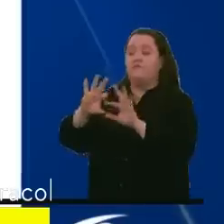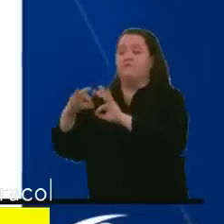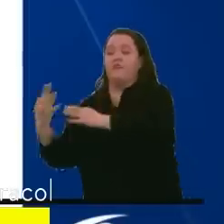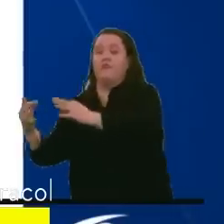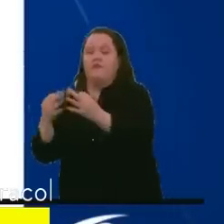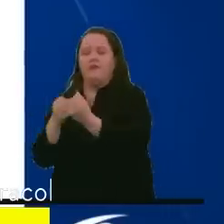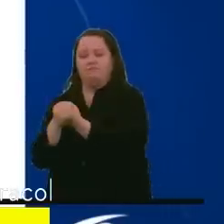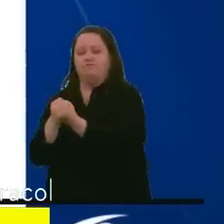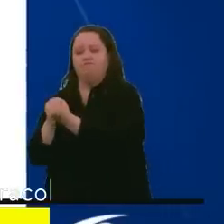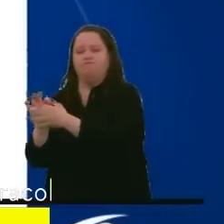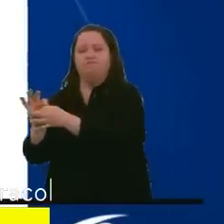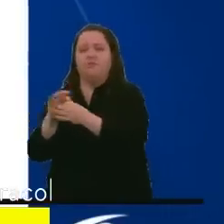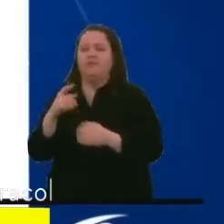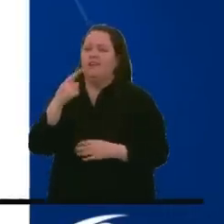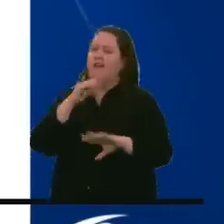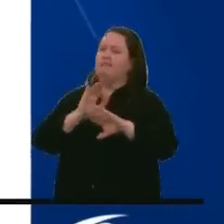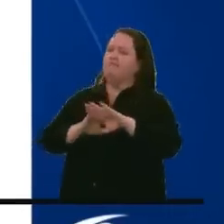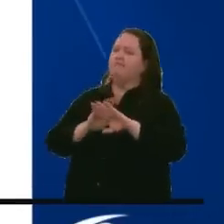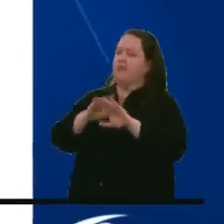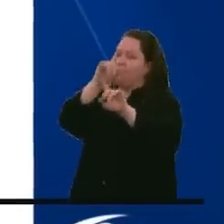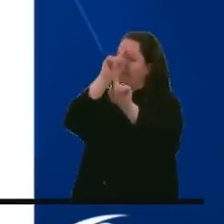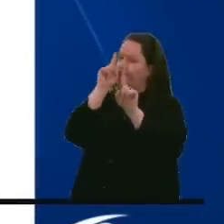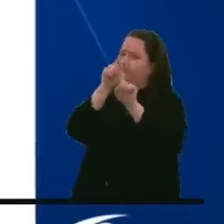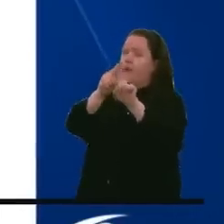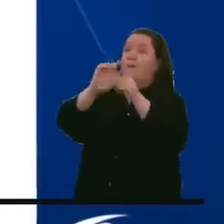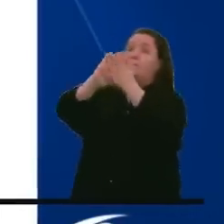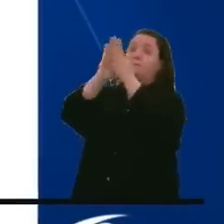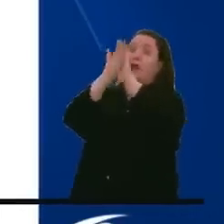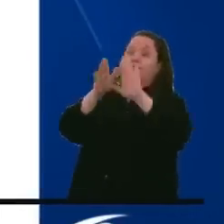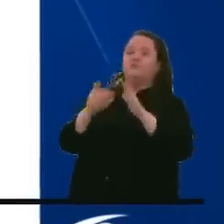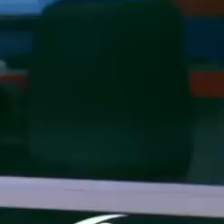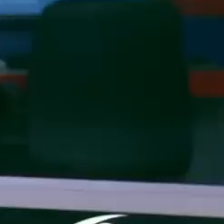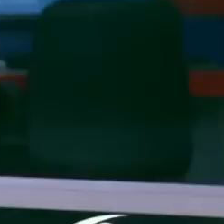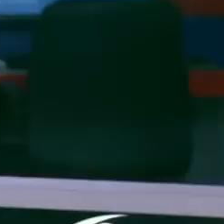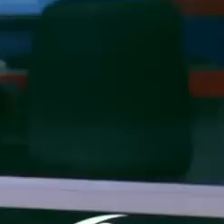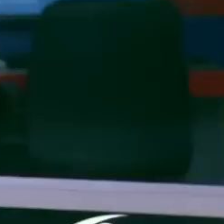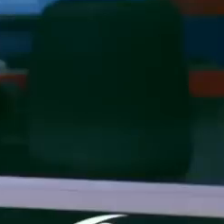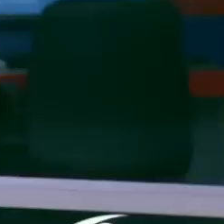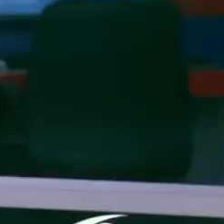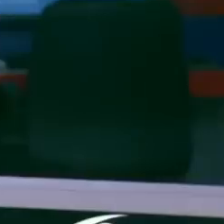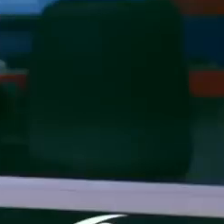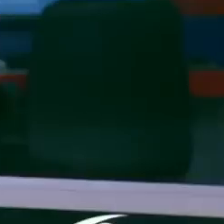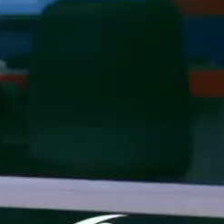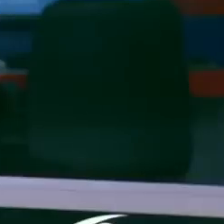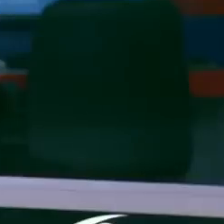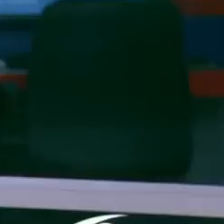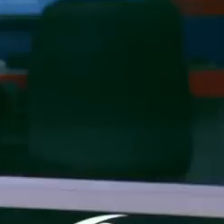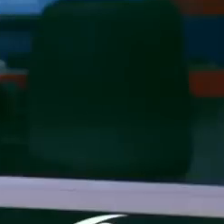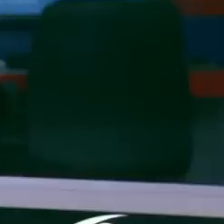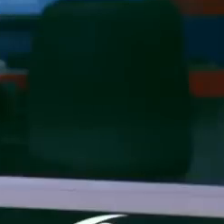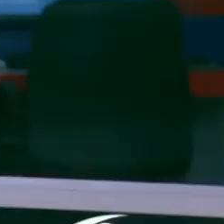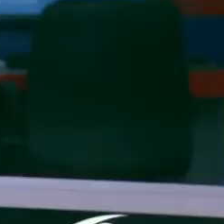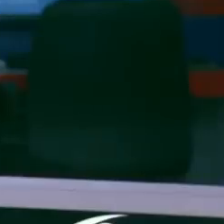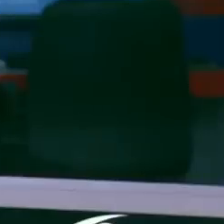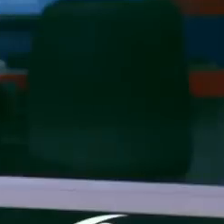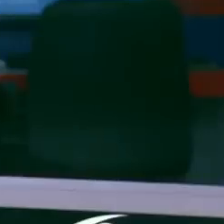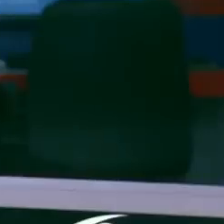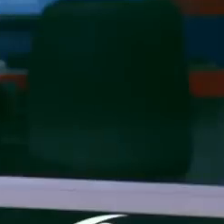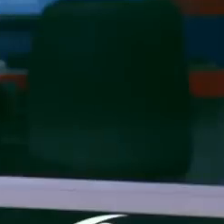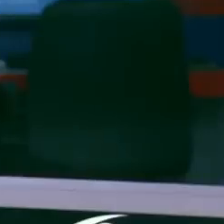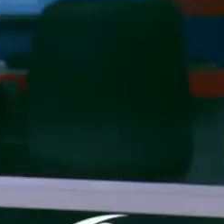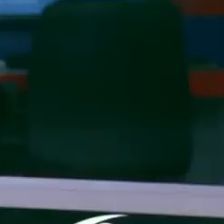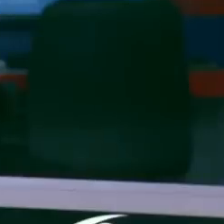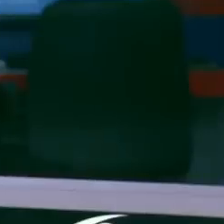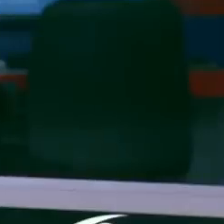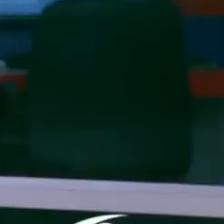y advirtieron que este es un saboteo a los propósitos de paz del nuevo gobierno. Tras este atentado, diferentes sectores políticos hicieron un llamado